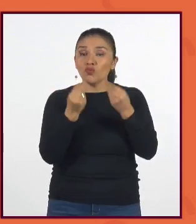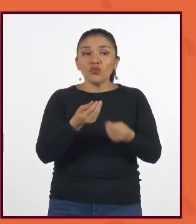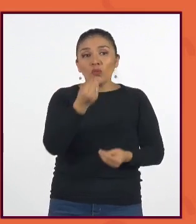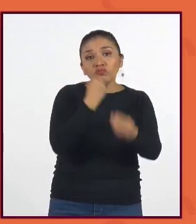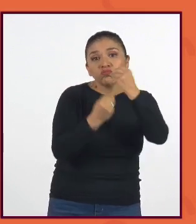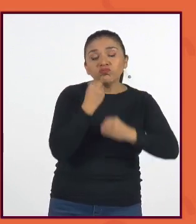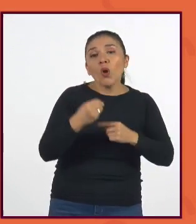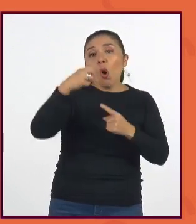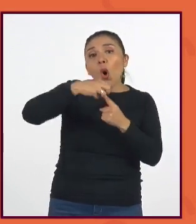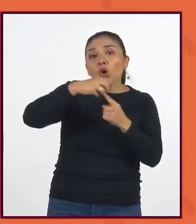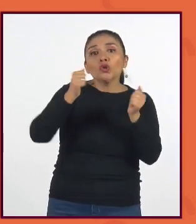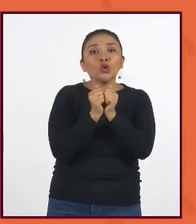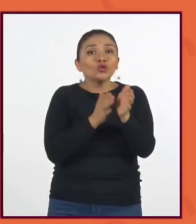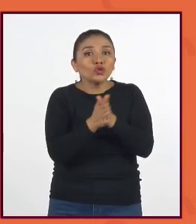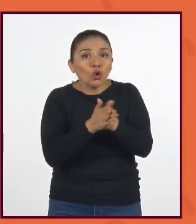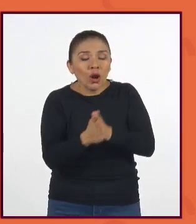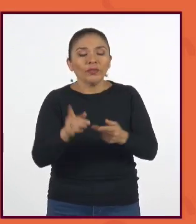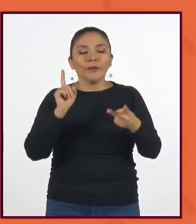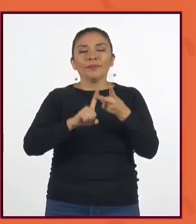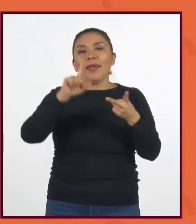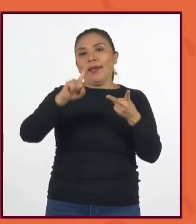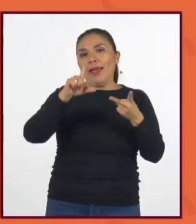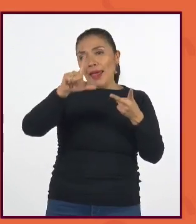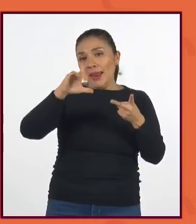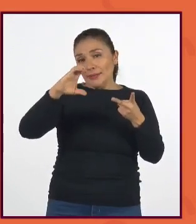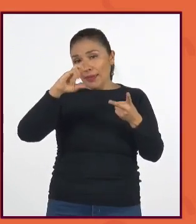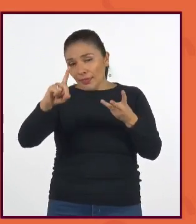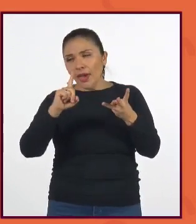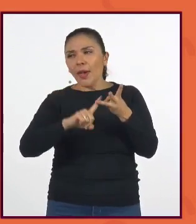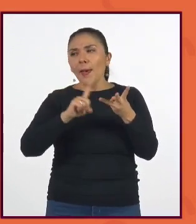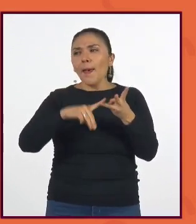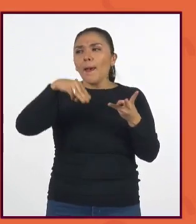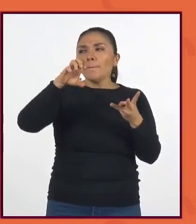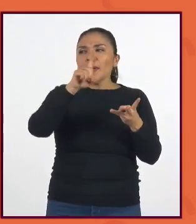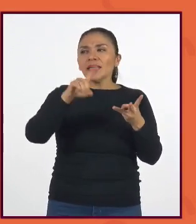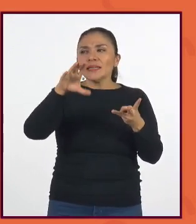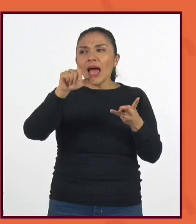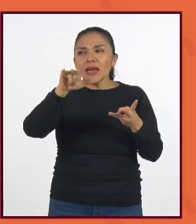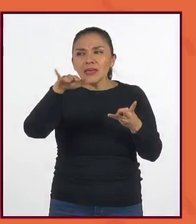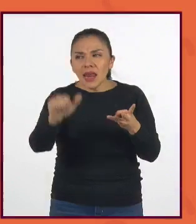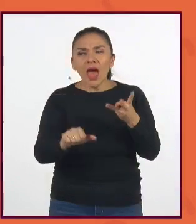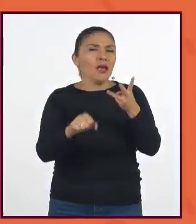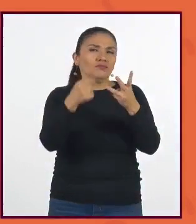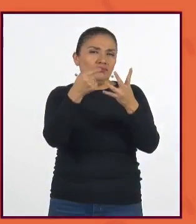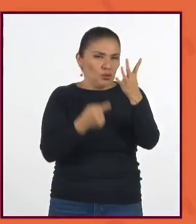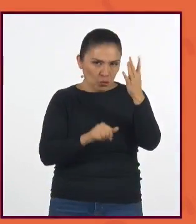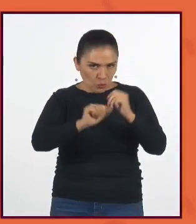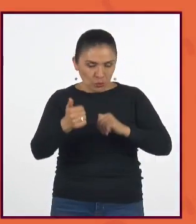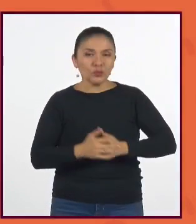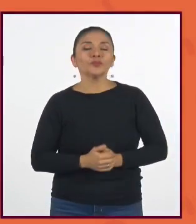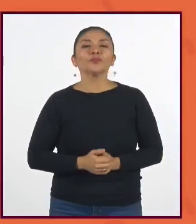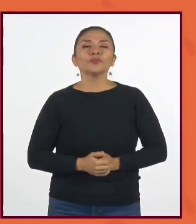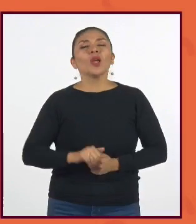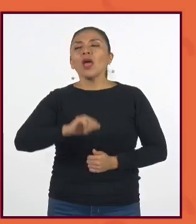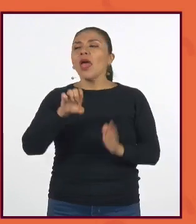el LSD, la mescalina y algunos derivados del cannabis, entre otros. La psilocibina, por